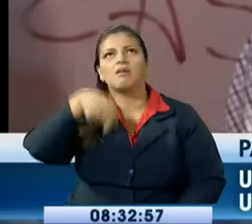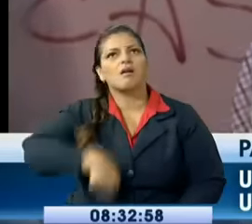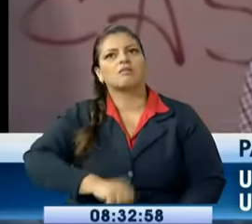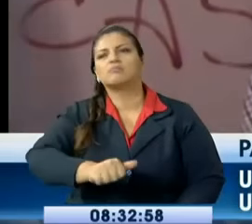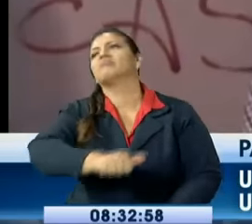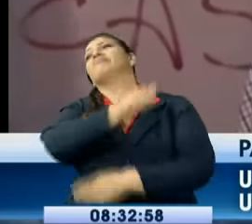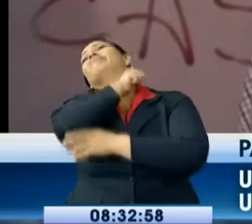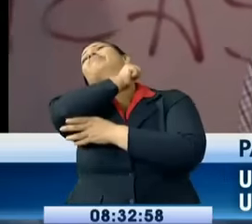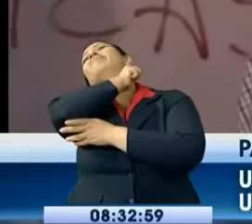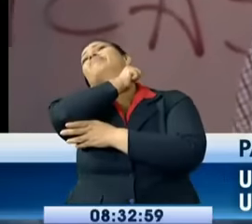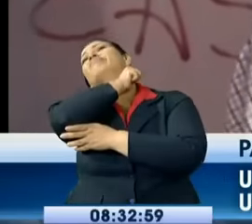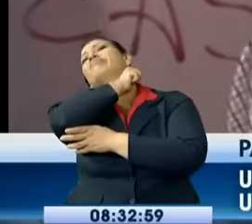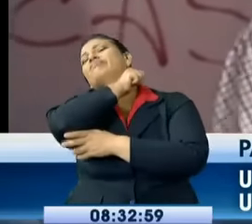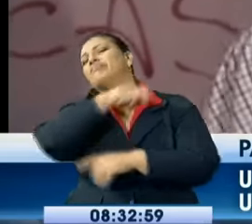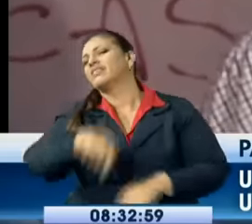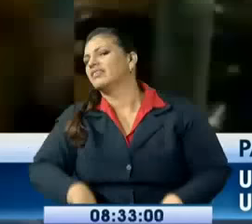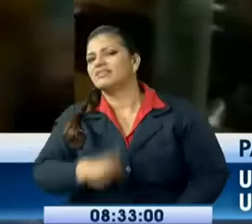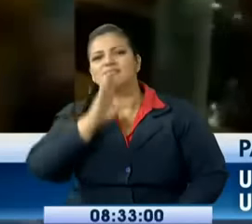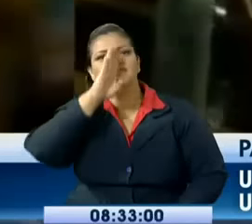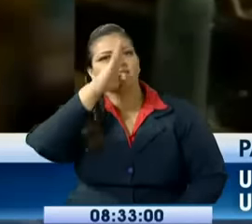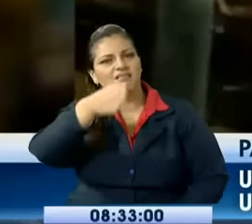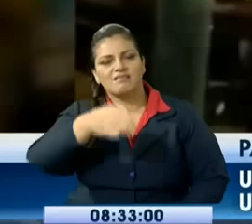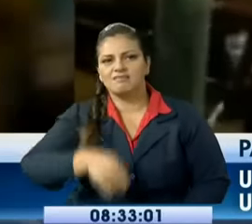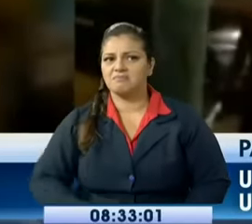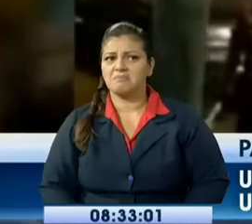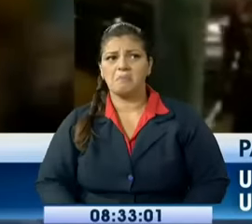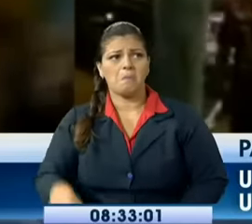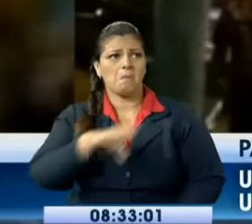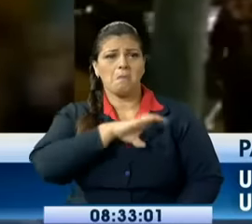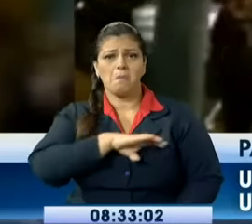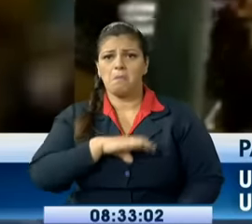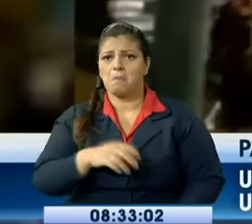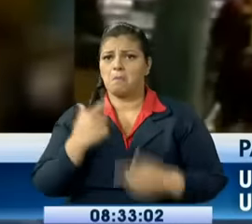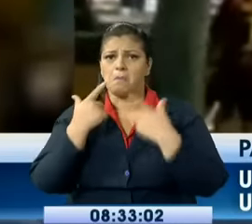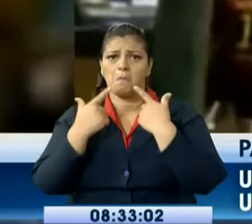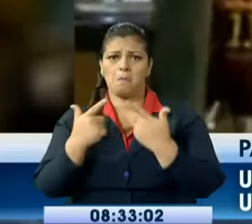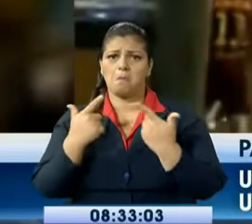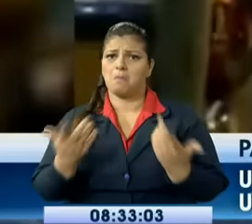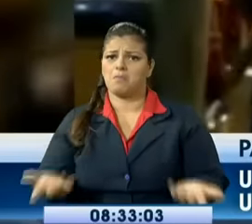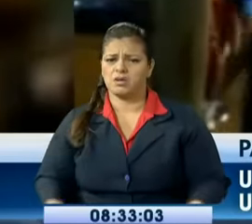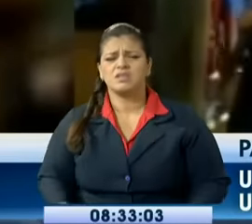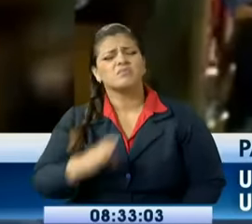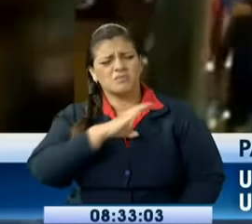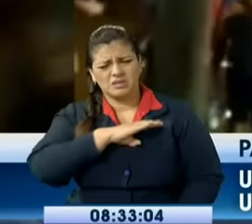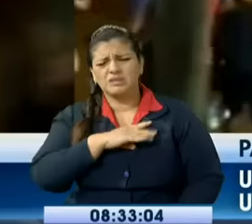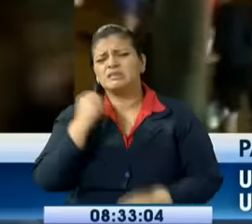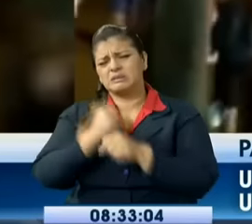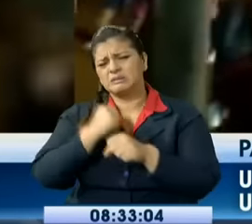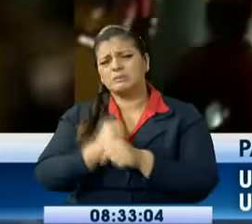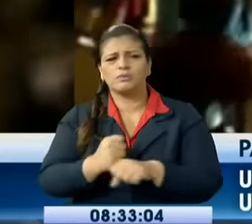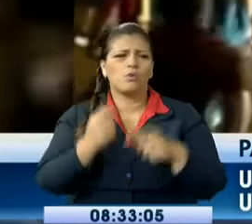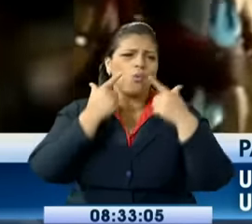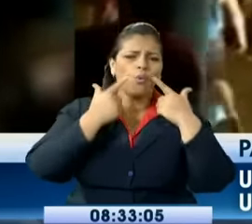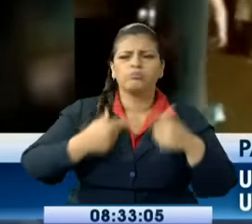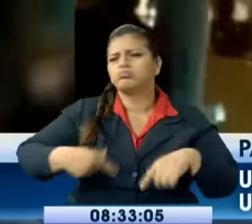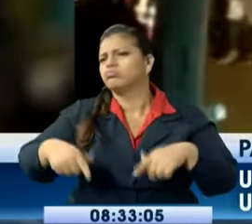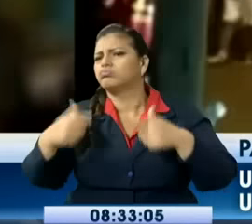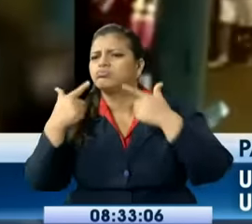aquí. Siempre, siempre, siempre. Entonces, esto está desprotegido. Entonces, no es que quiera. La policía hace trabajo, ronda, pero